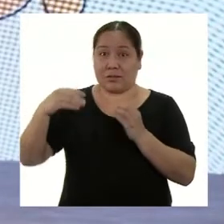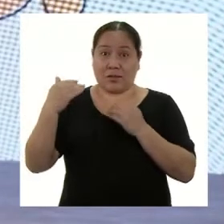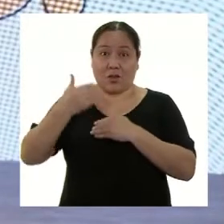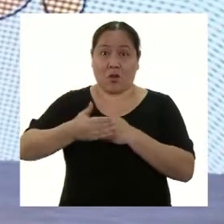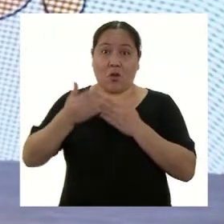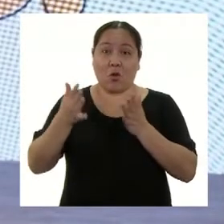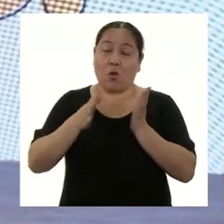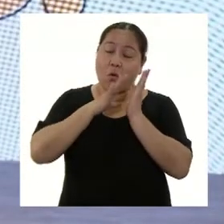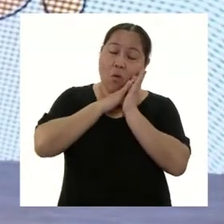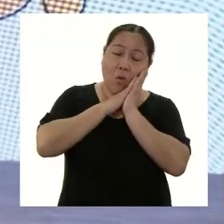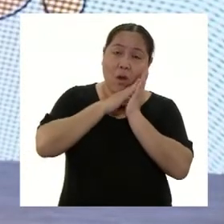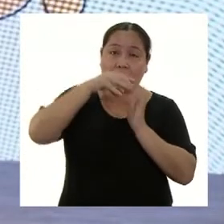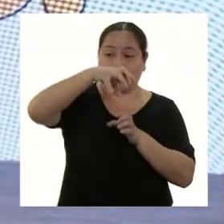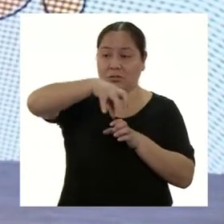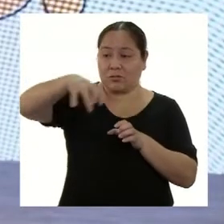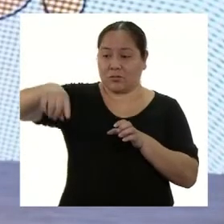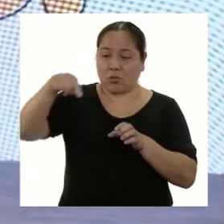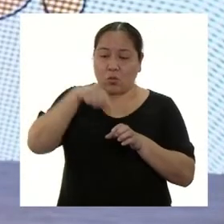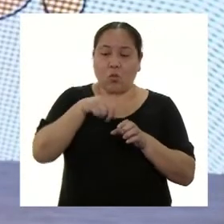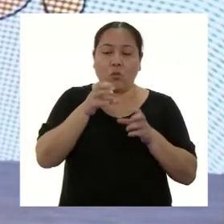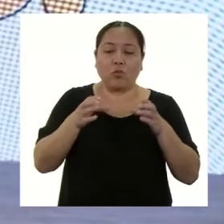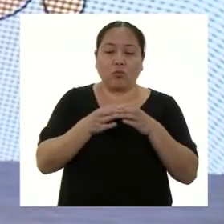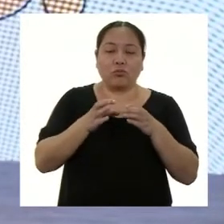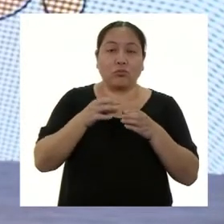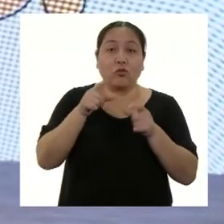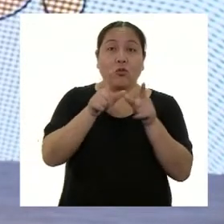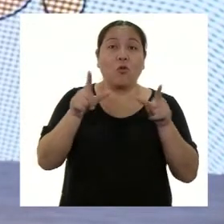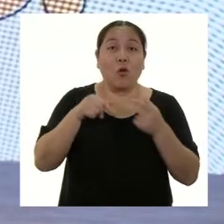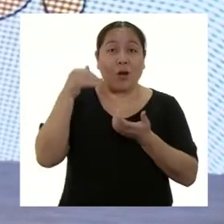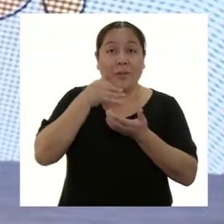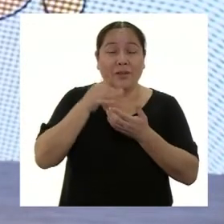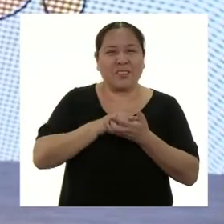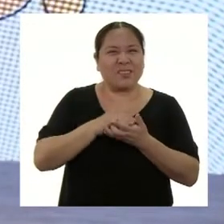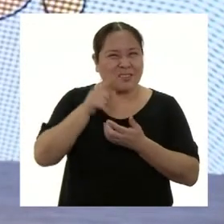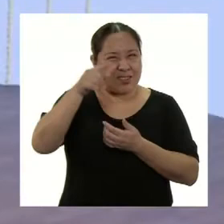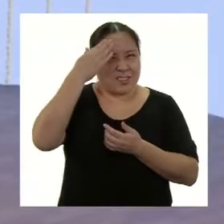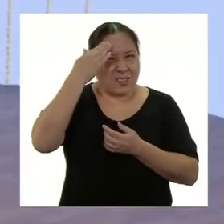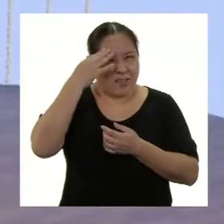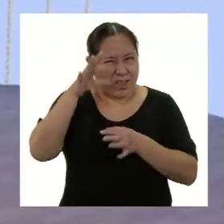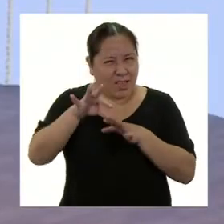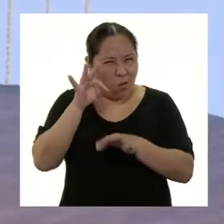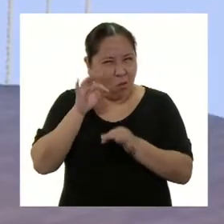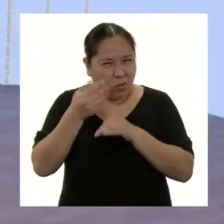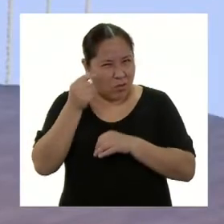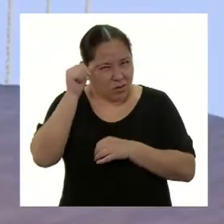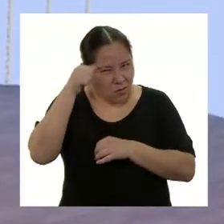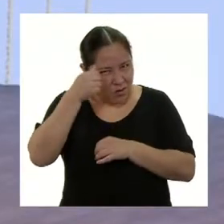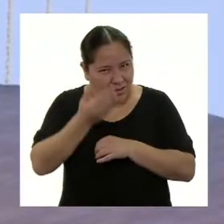¿se acuerdan qué cosa era lo que teníamos que encontrar? ¡Vamos, piensen!